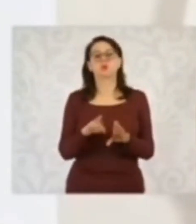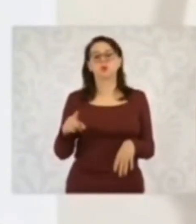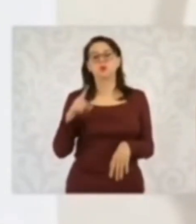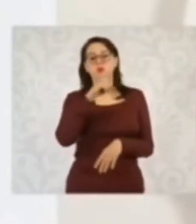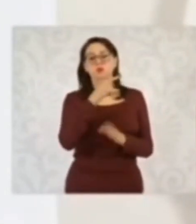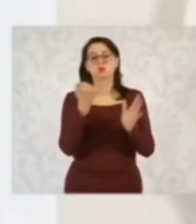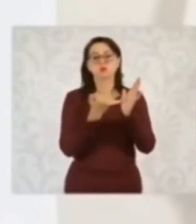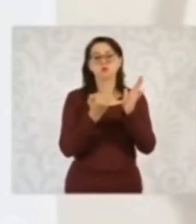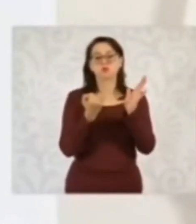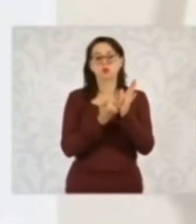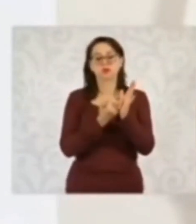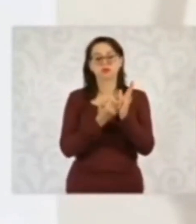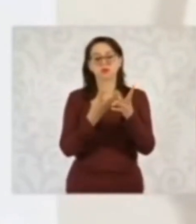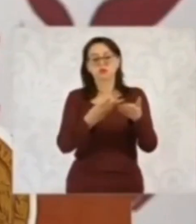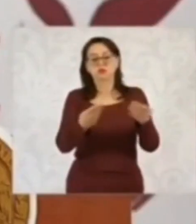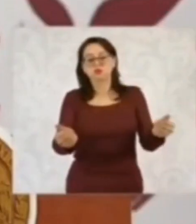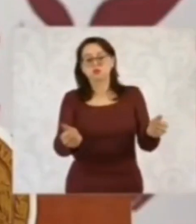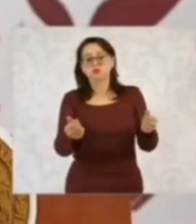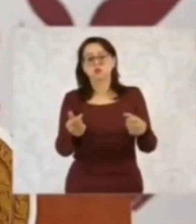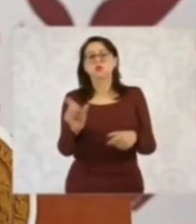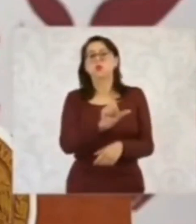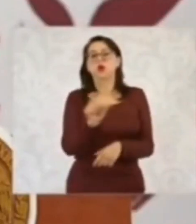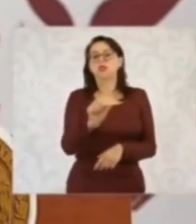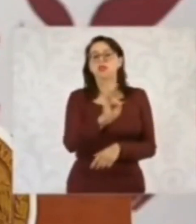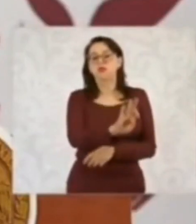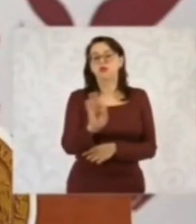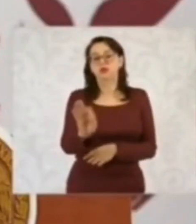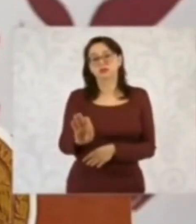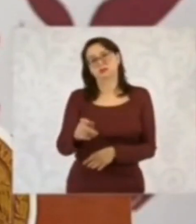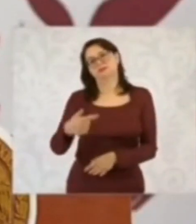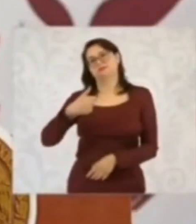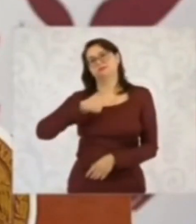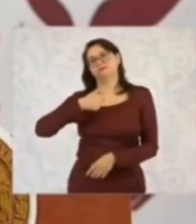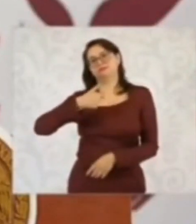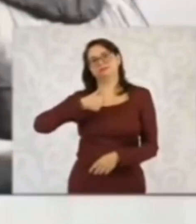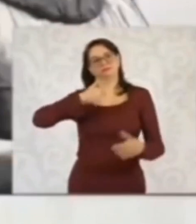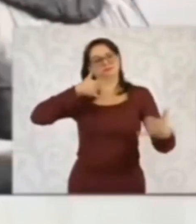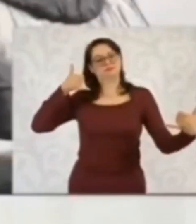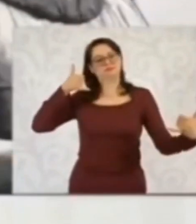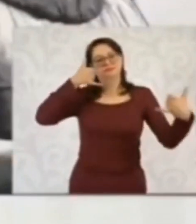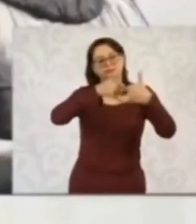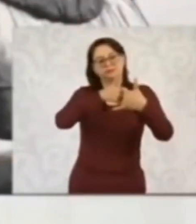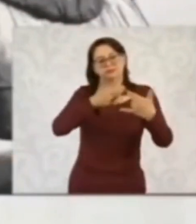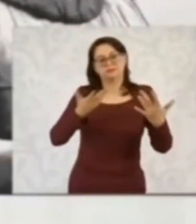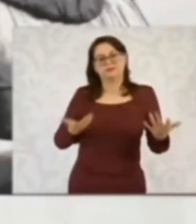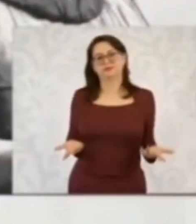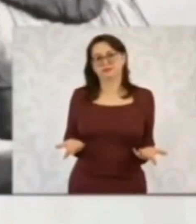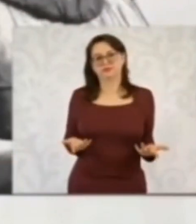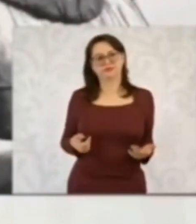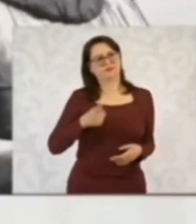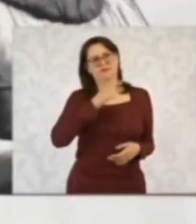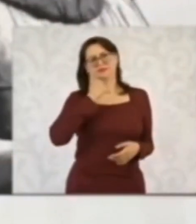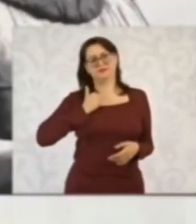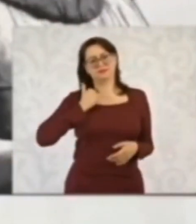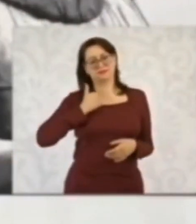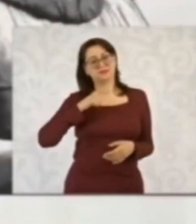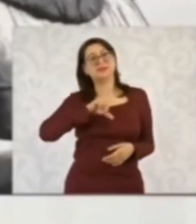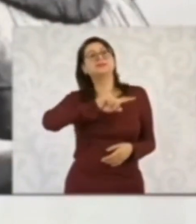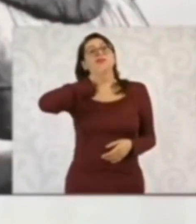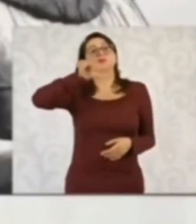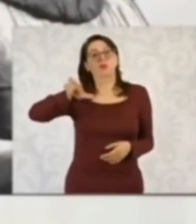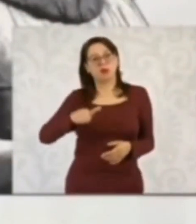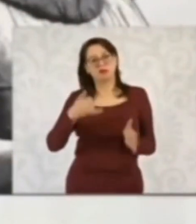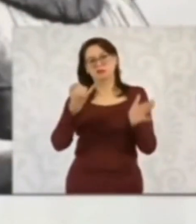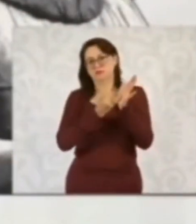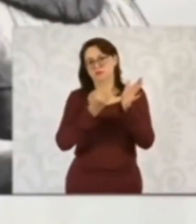levantar los aranceles, que es la llamada que tuvimos el presidente Trump y su servidora.